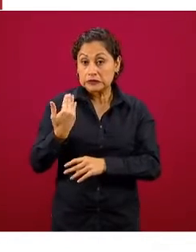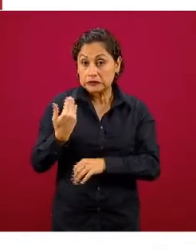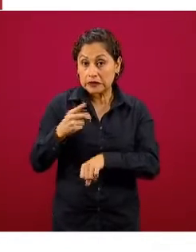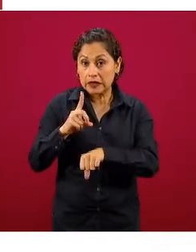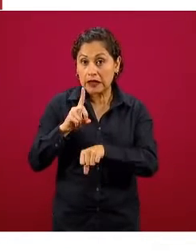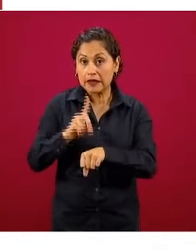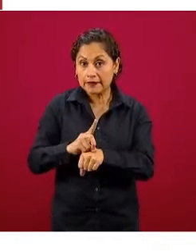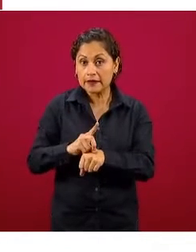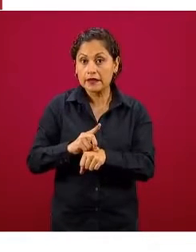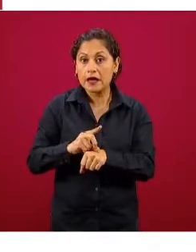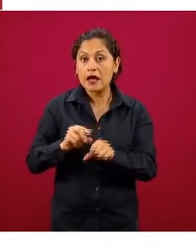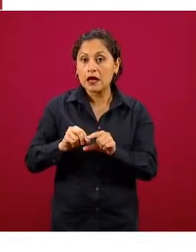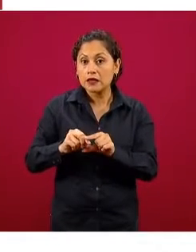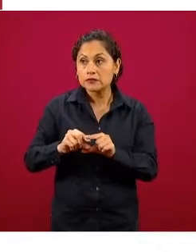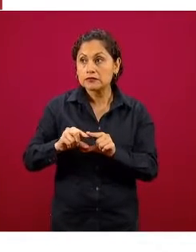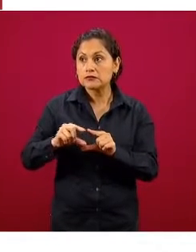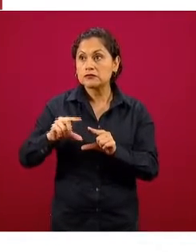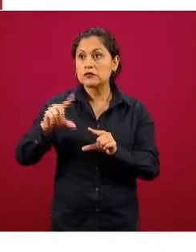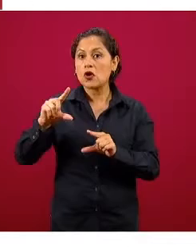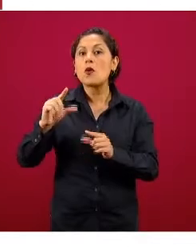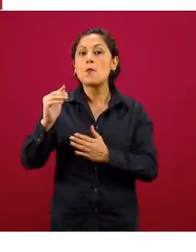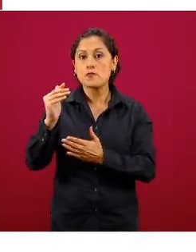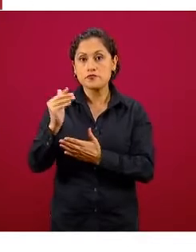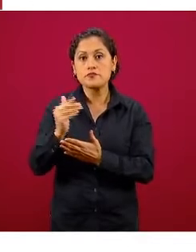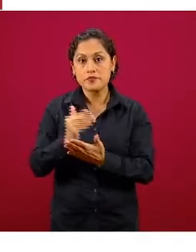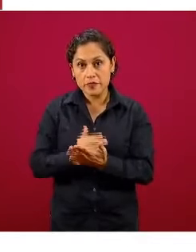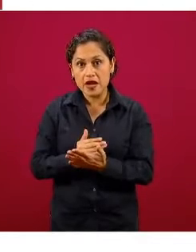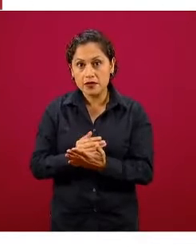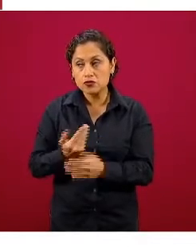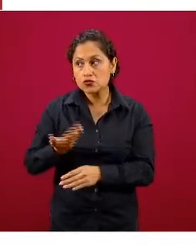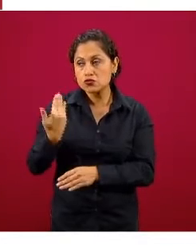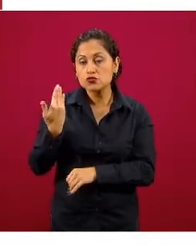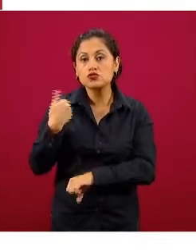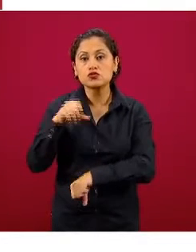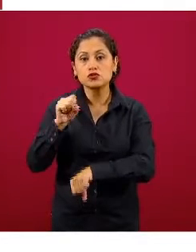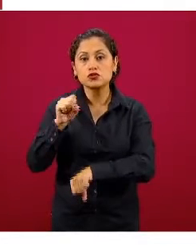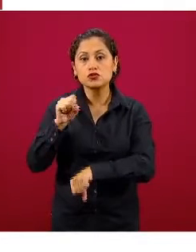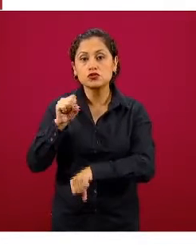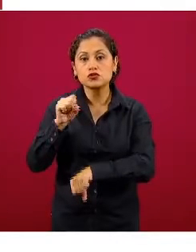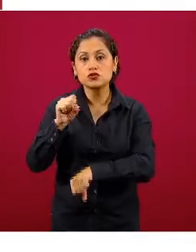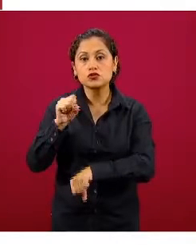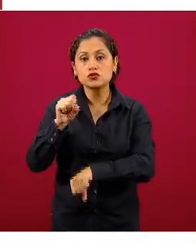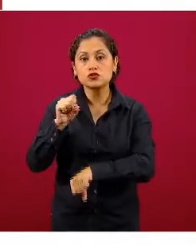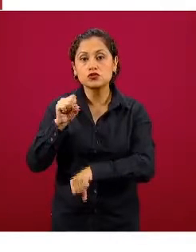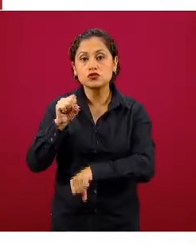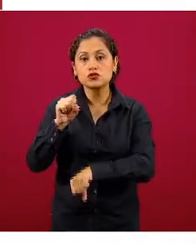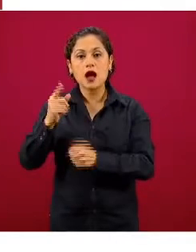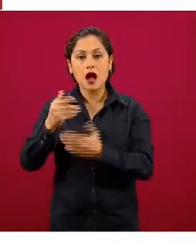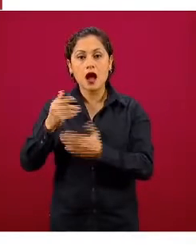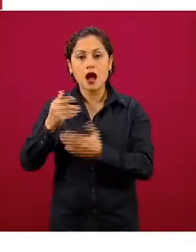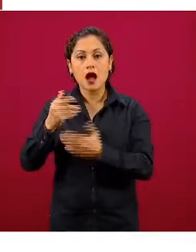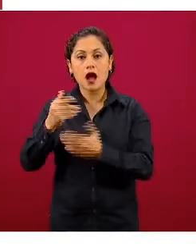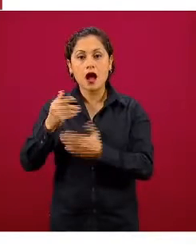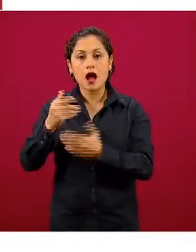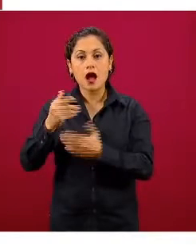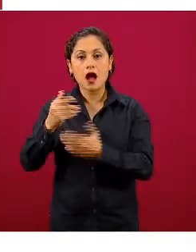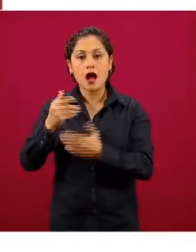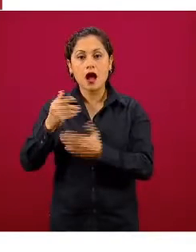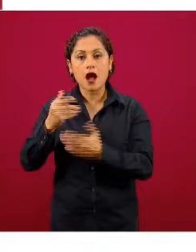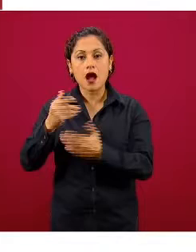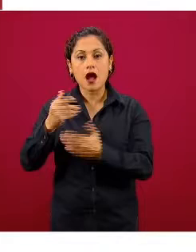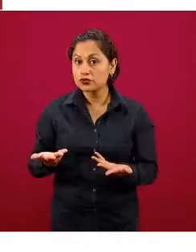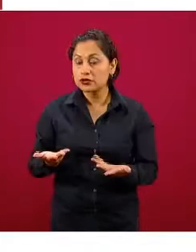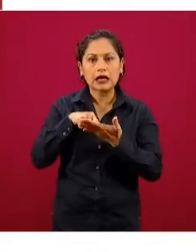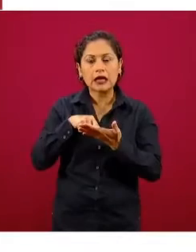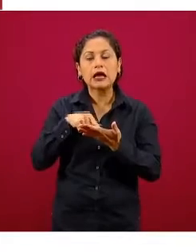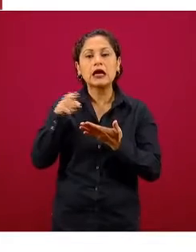menor del que veníamos teniendo en las últimas semanas. No podemos todavía ser concluyentes si esto significa que ya estamos